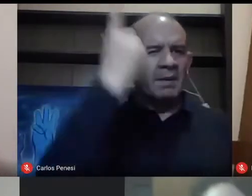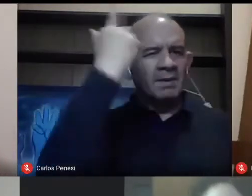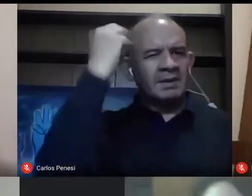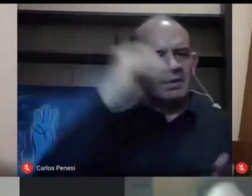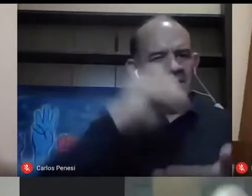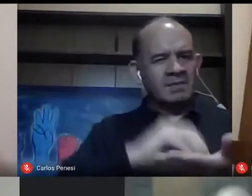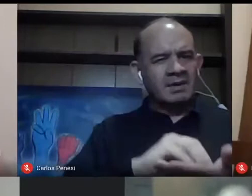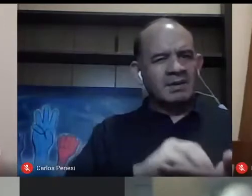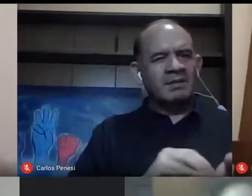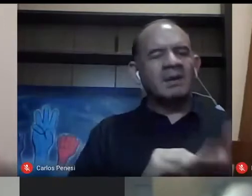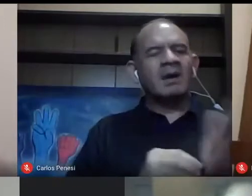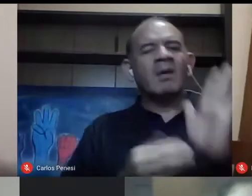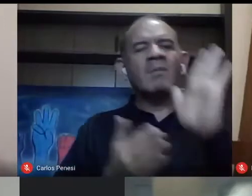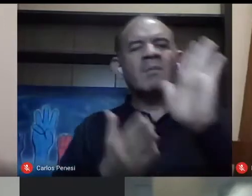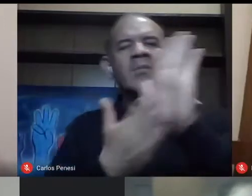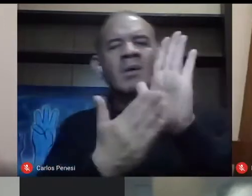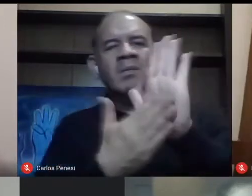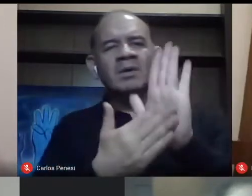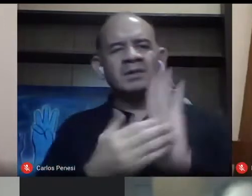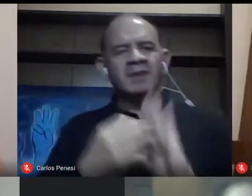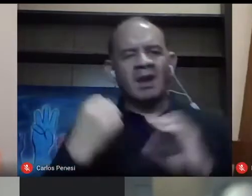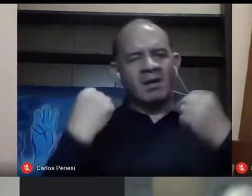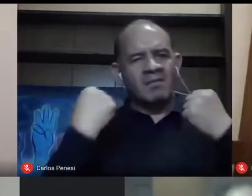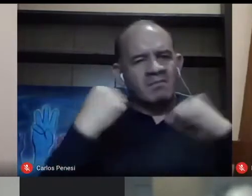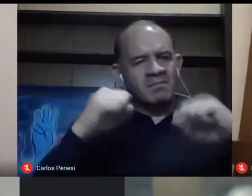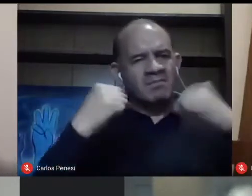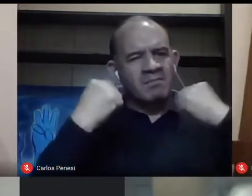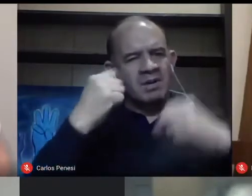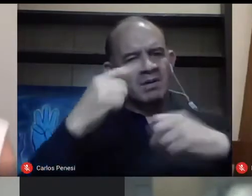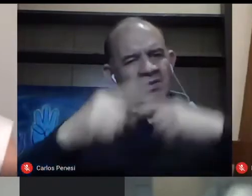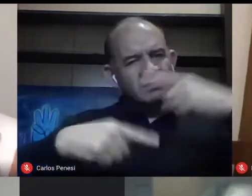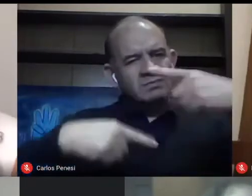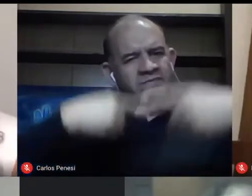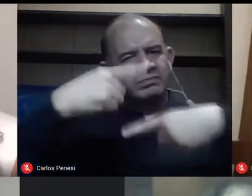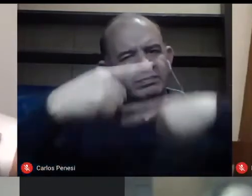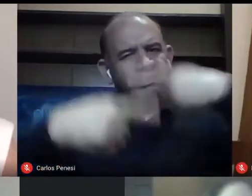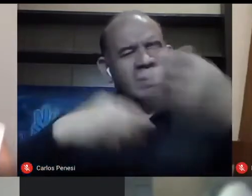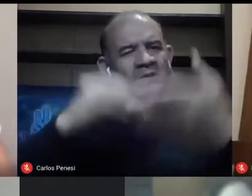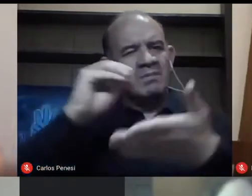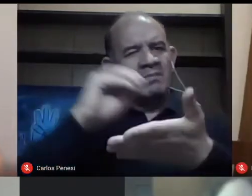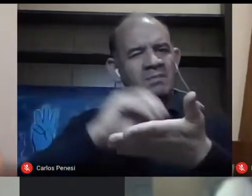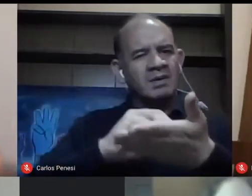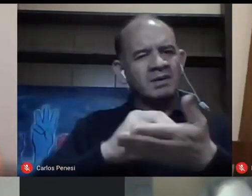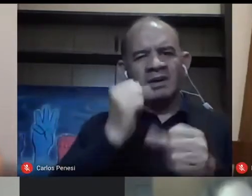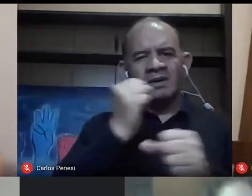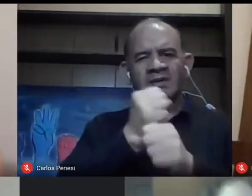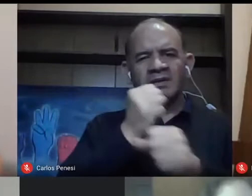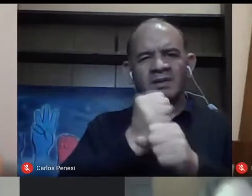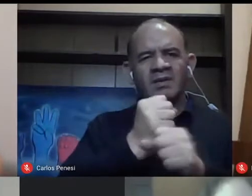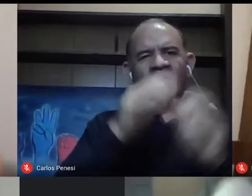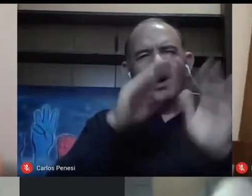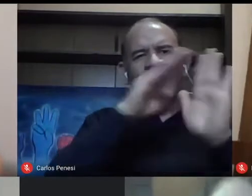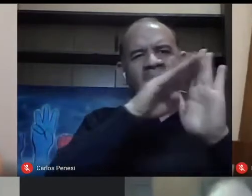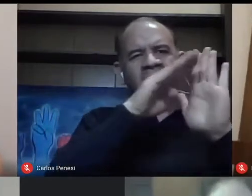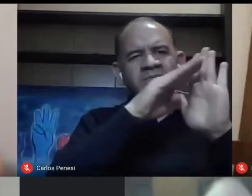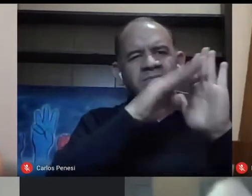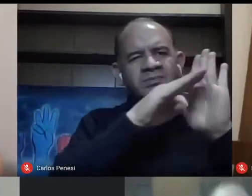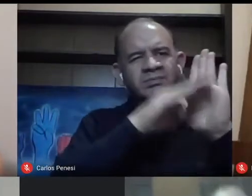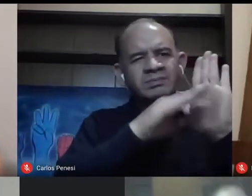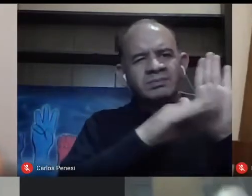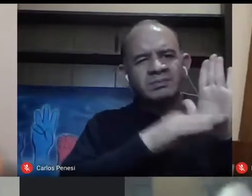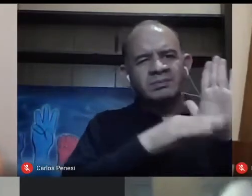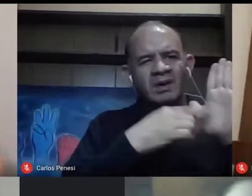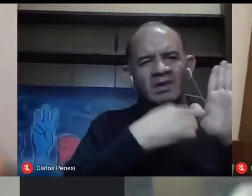que van trabajando, la responsabilidad que tienen es grande en esto de que están trabajando en un catálogo, ¿no? Para el cual requieren de un